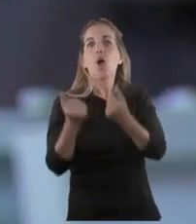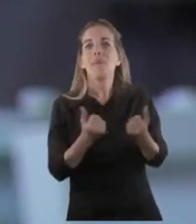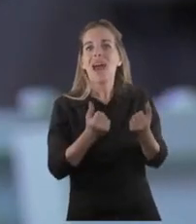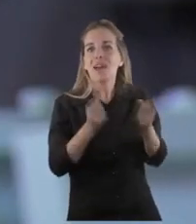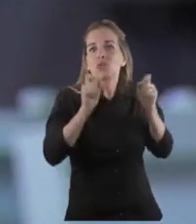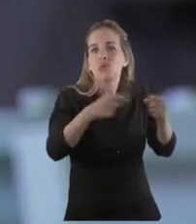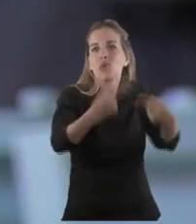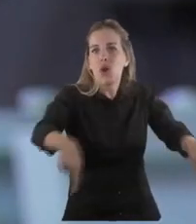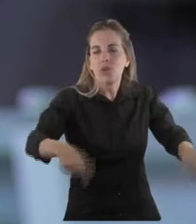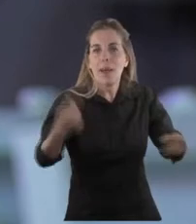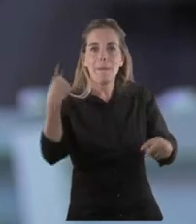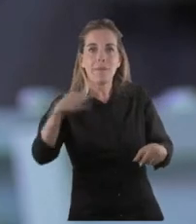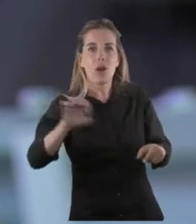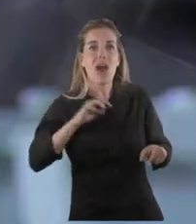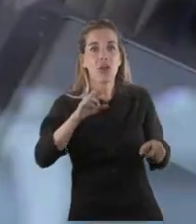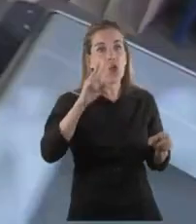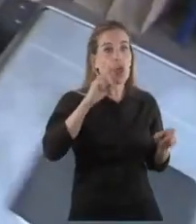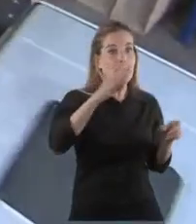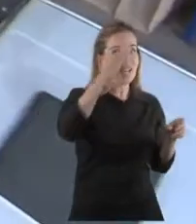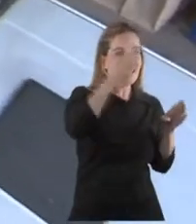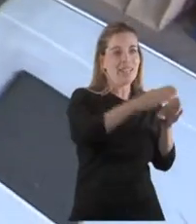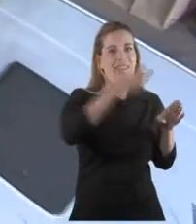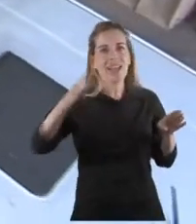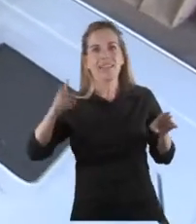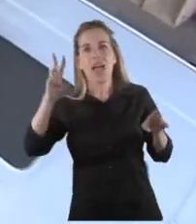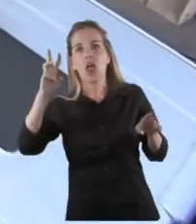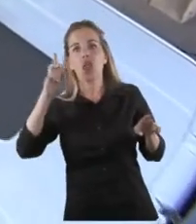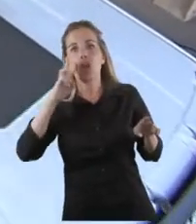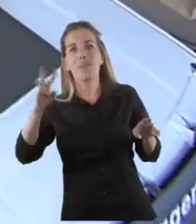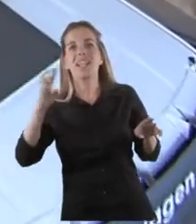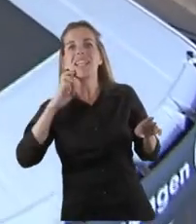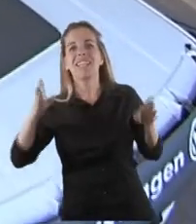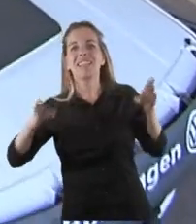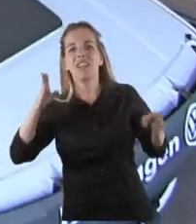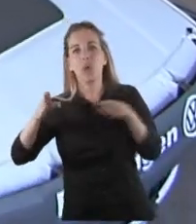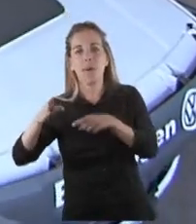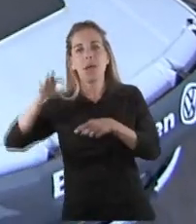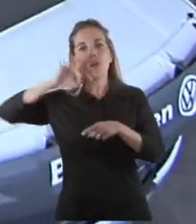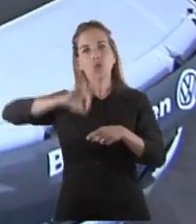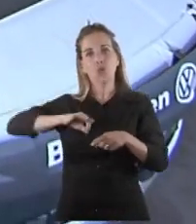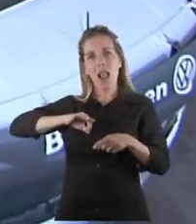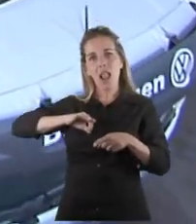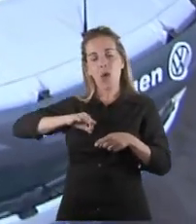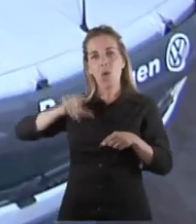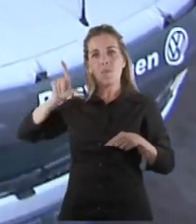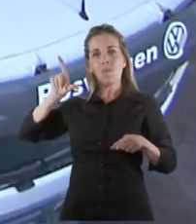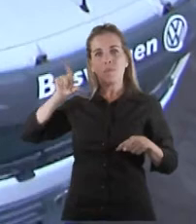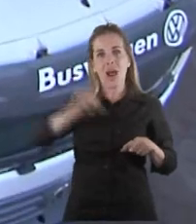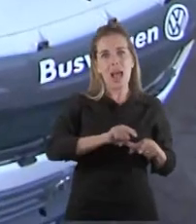el 2015 y el 2019, el salario real cayó 20 puntos.